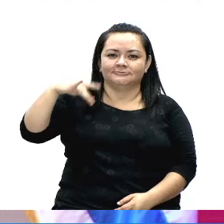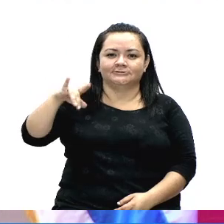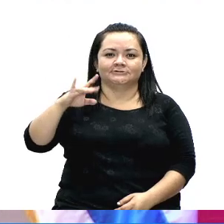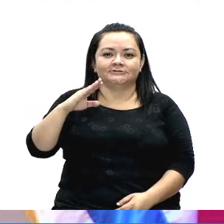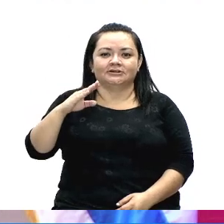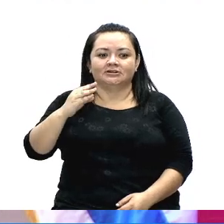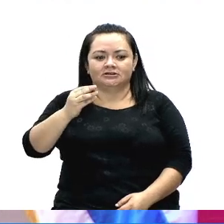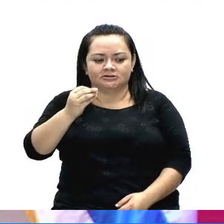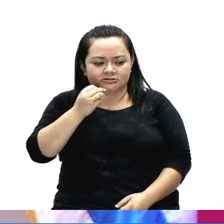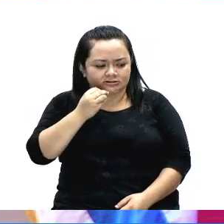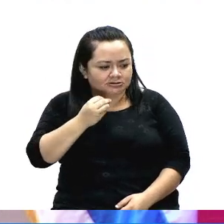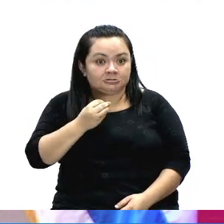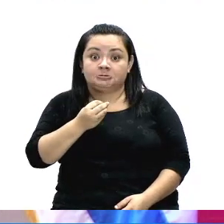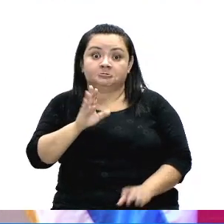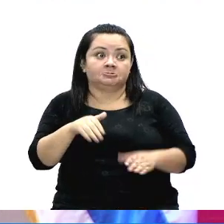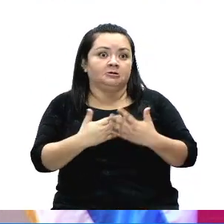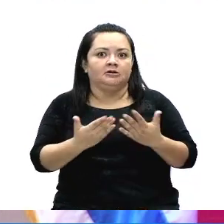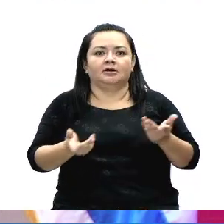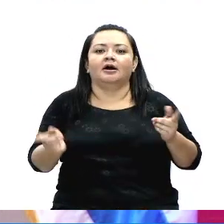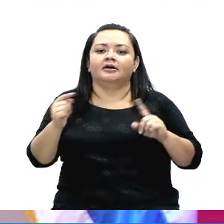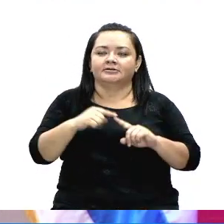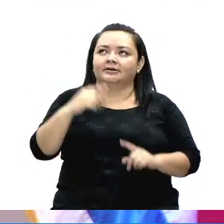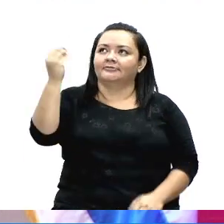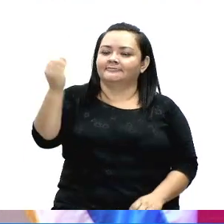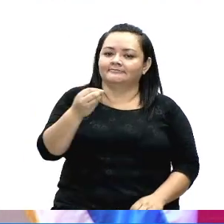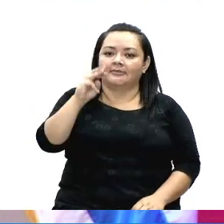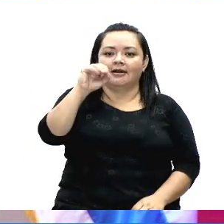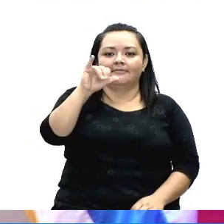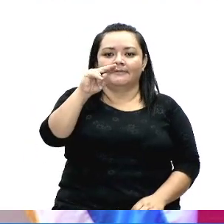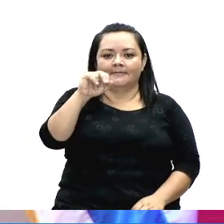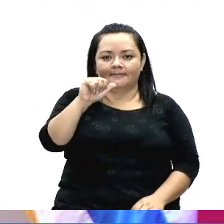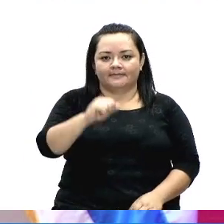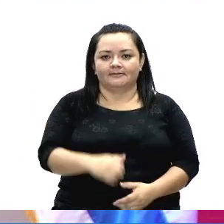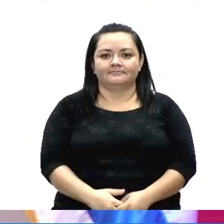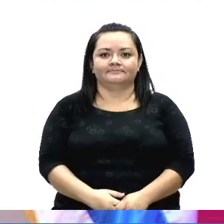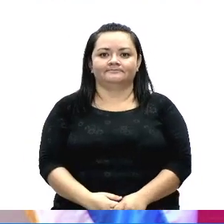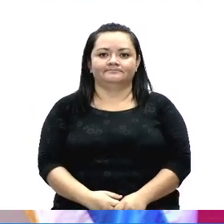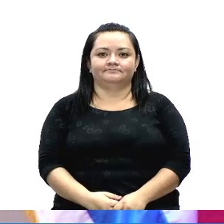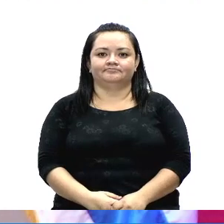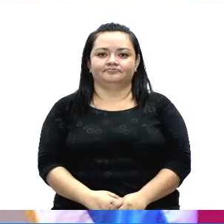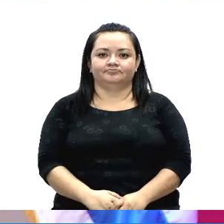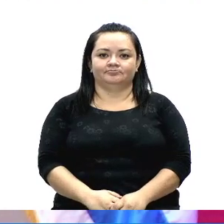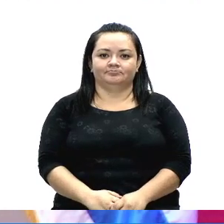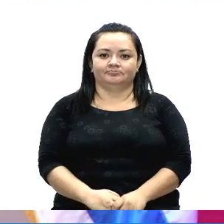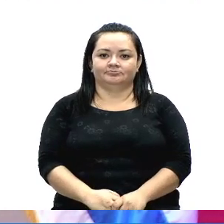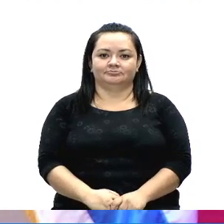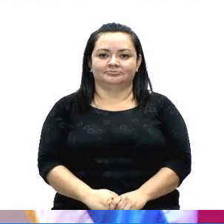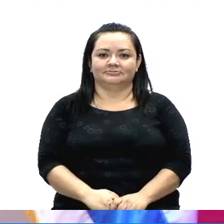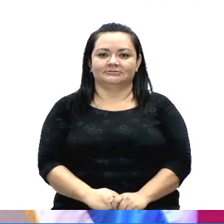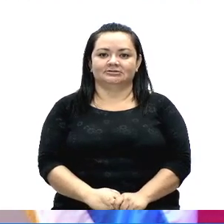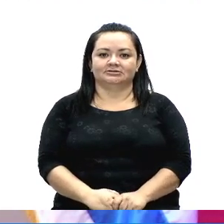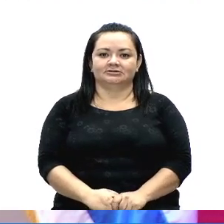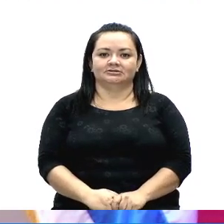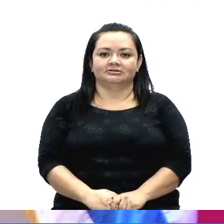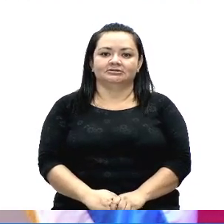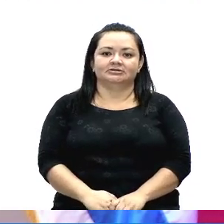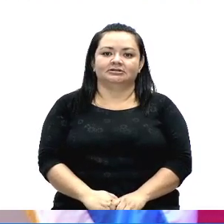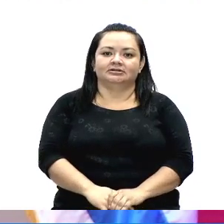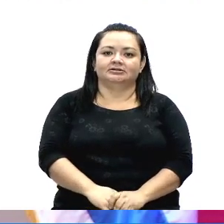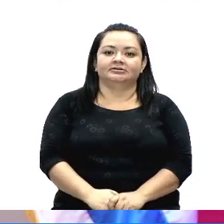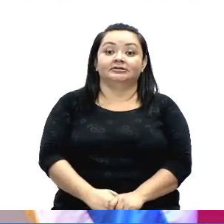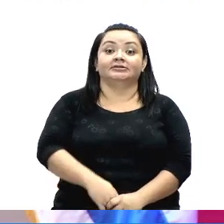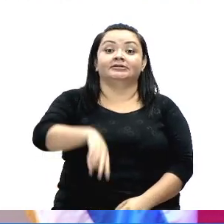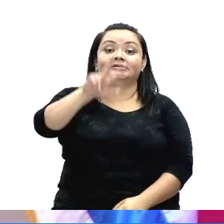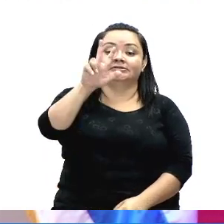fija hasta que después le dio el maná después de tres meses tres